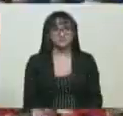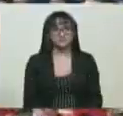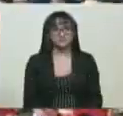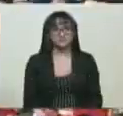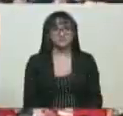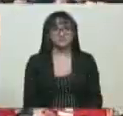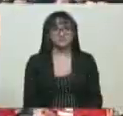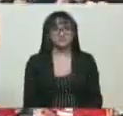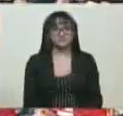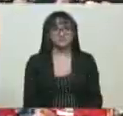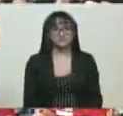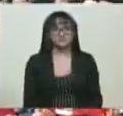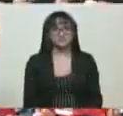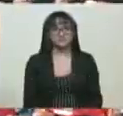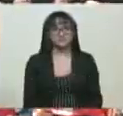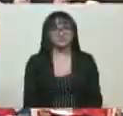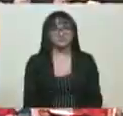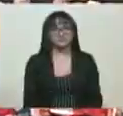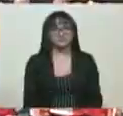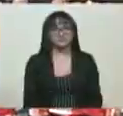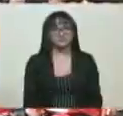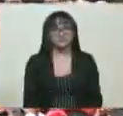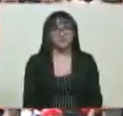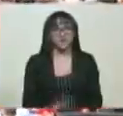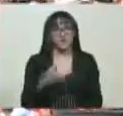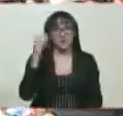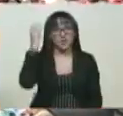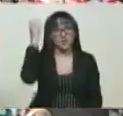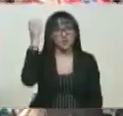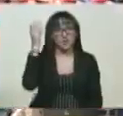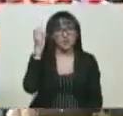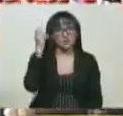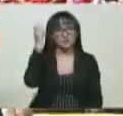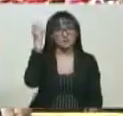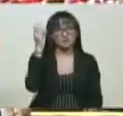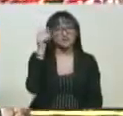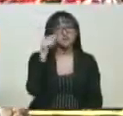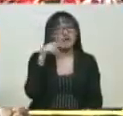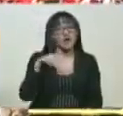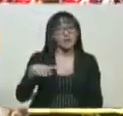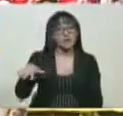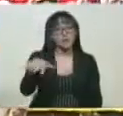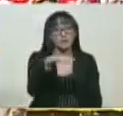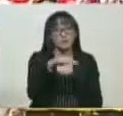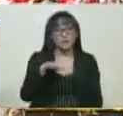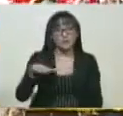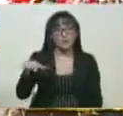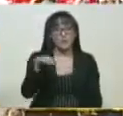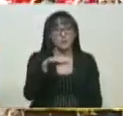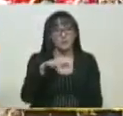significa que la conciencia del pueblo venezolano